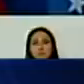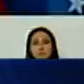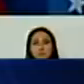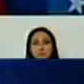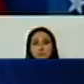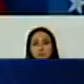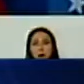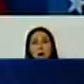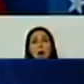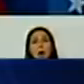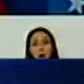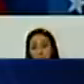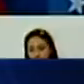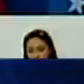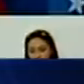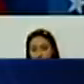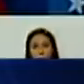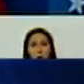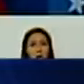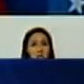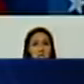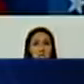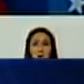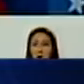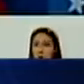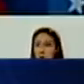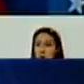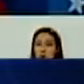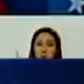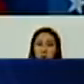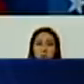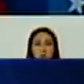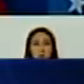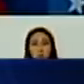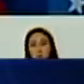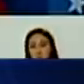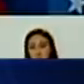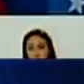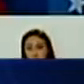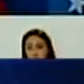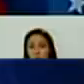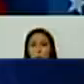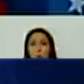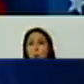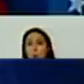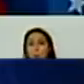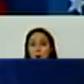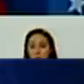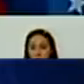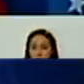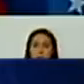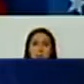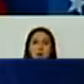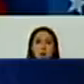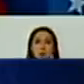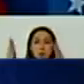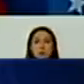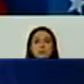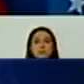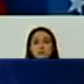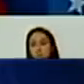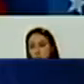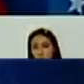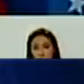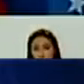zonas distintas a las establecidas y desviación y obtención fraudulenta de rutas. Ambos